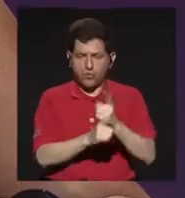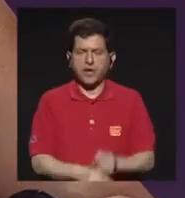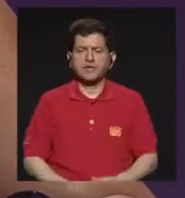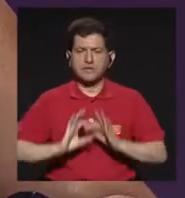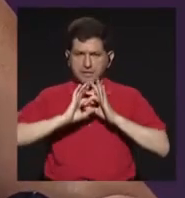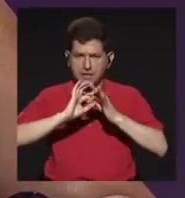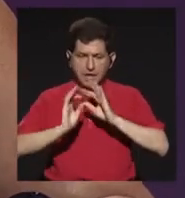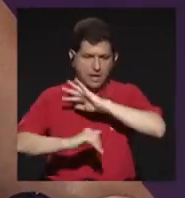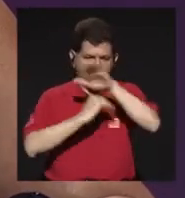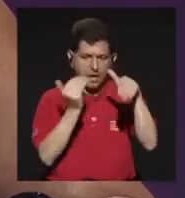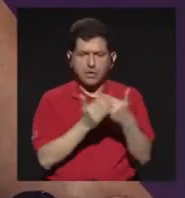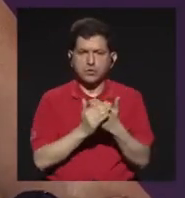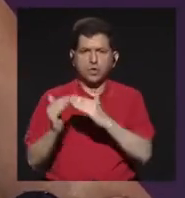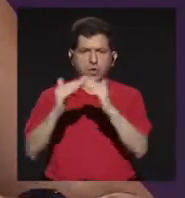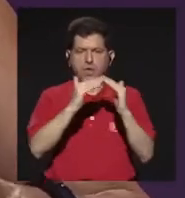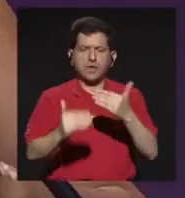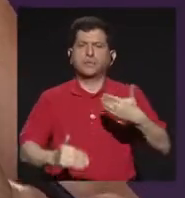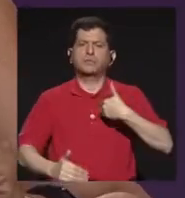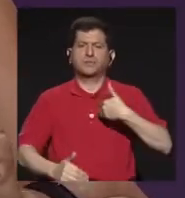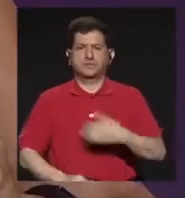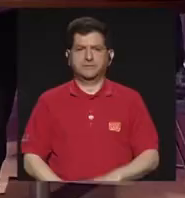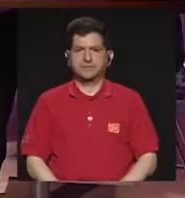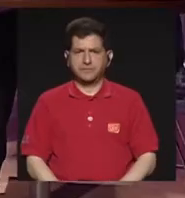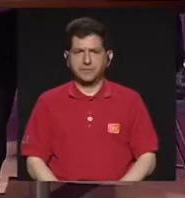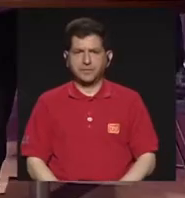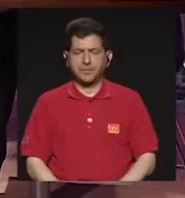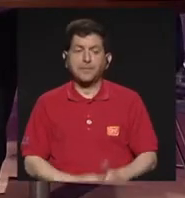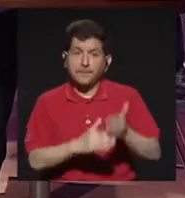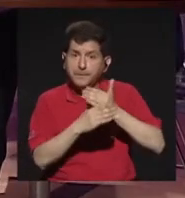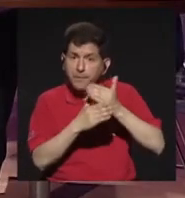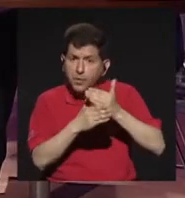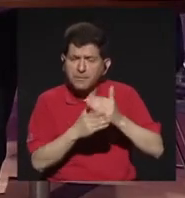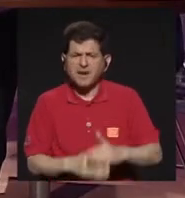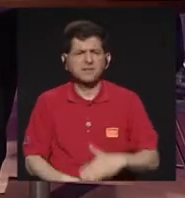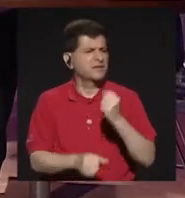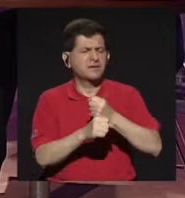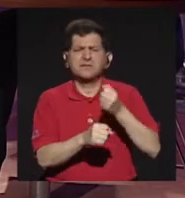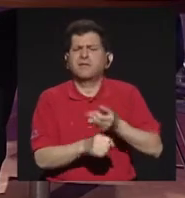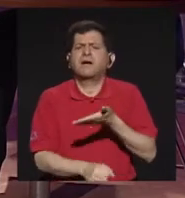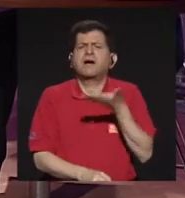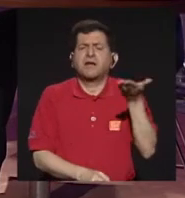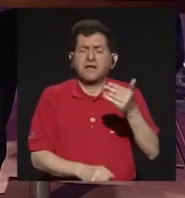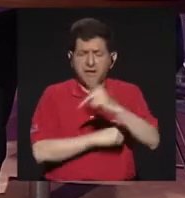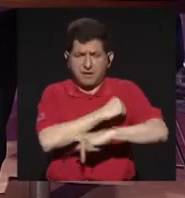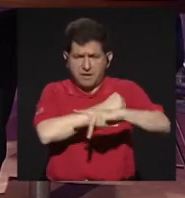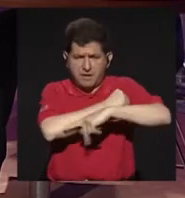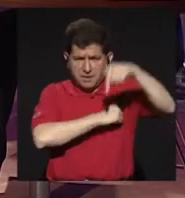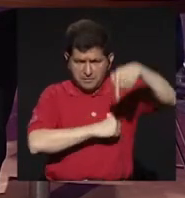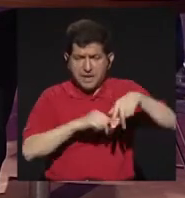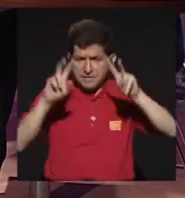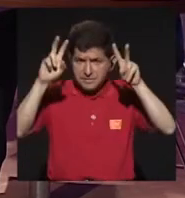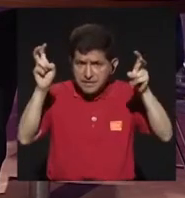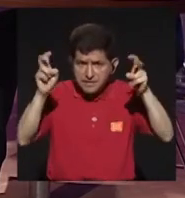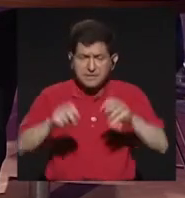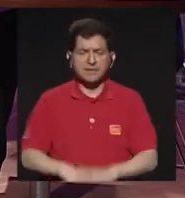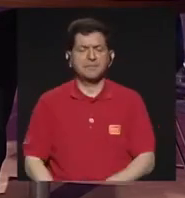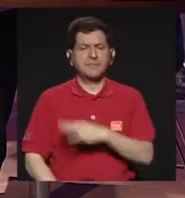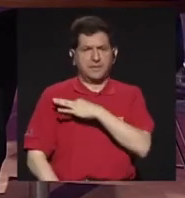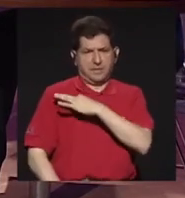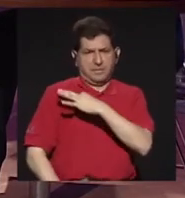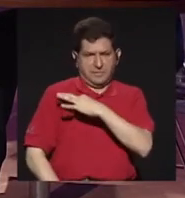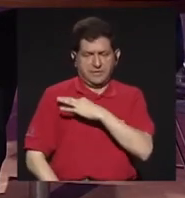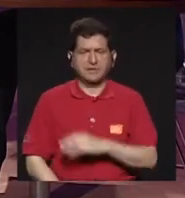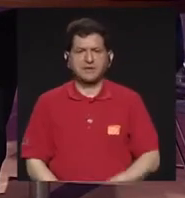sexualidad que tiene el resto de la población. Y para que nos compartan qué se está haciendo en el país en esta materia, hemos invitado